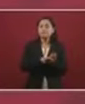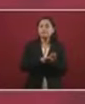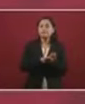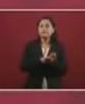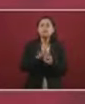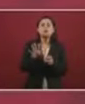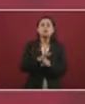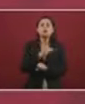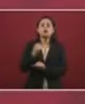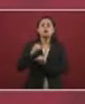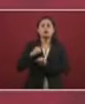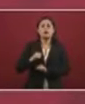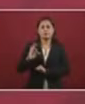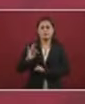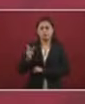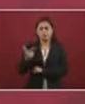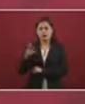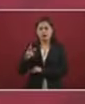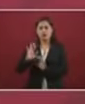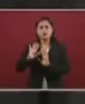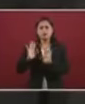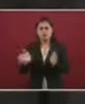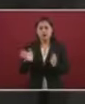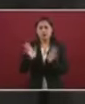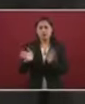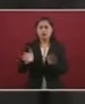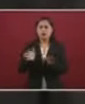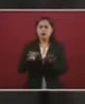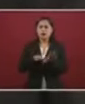ya trabajando en este